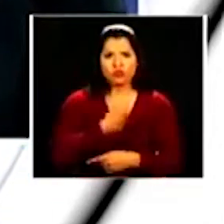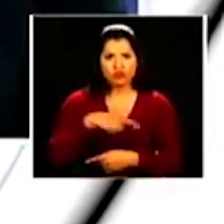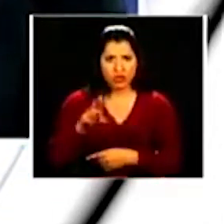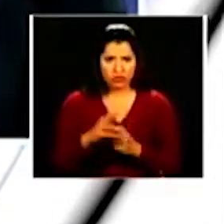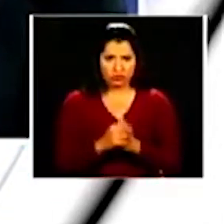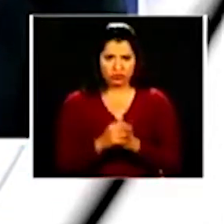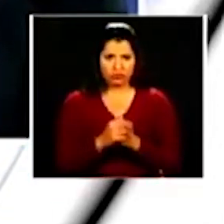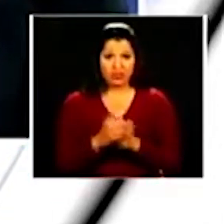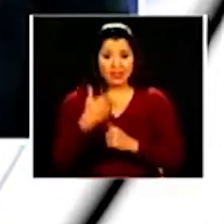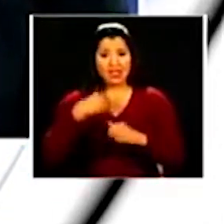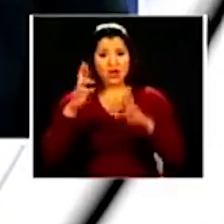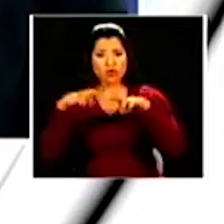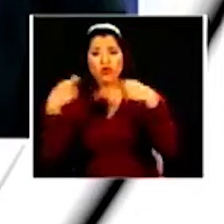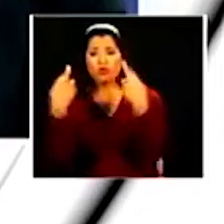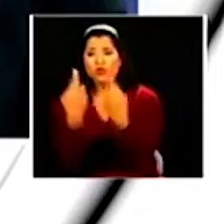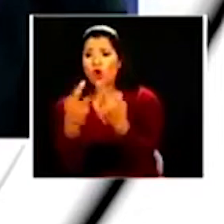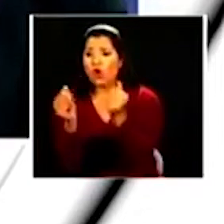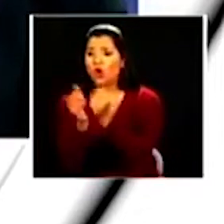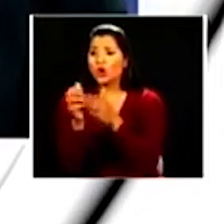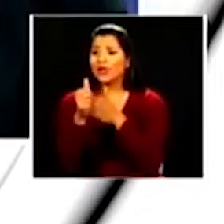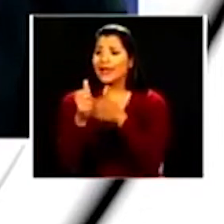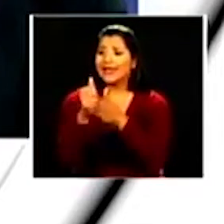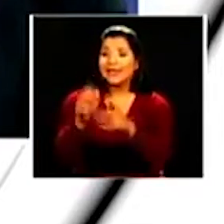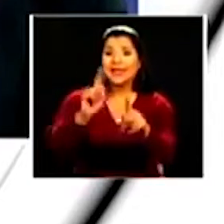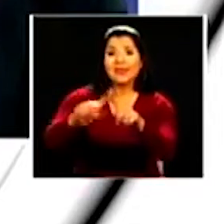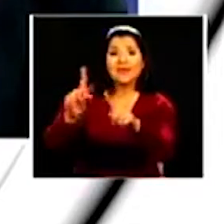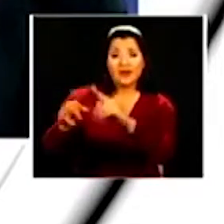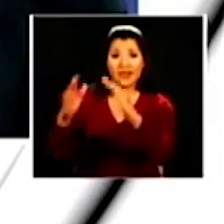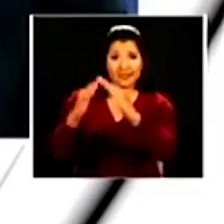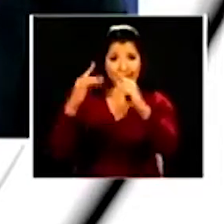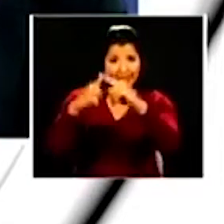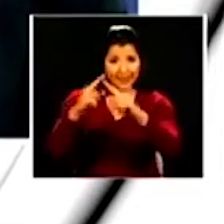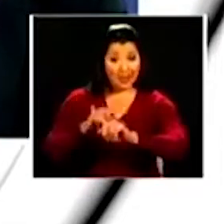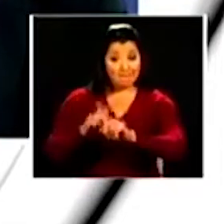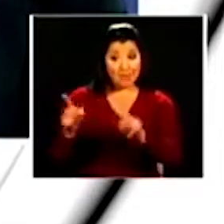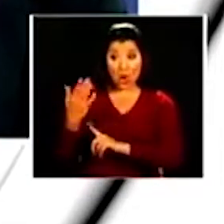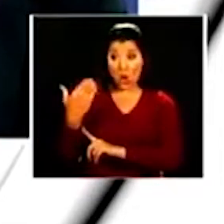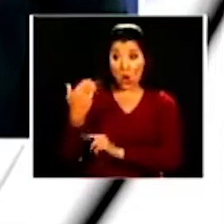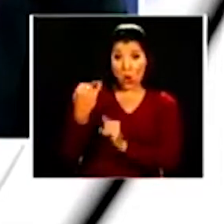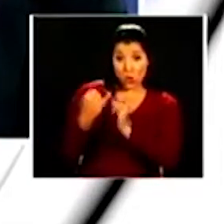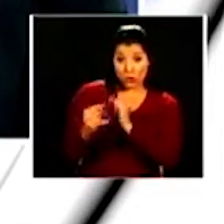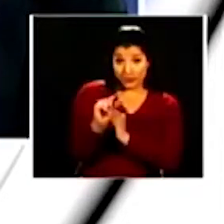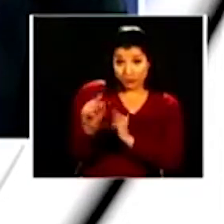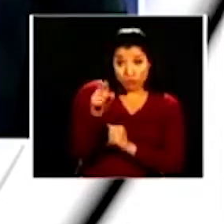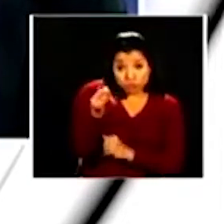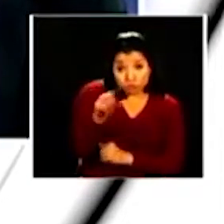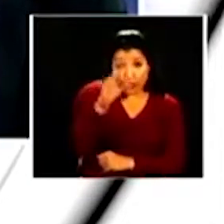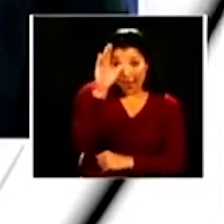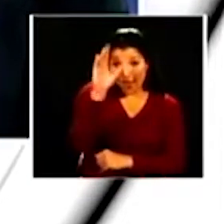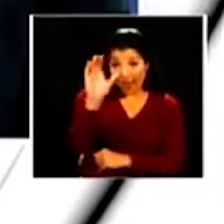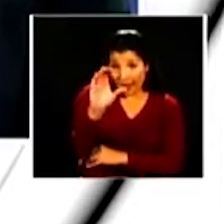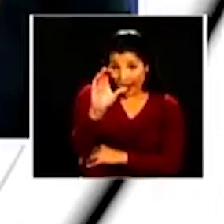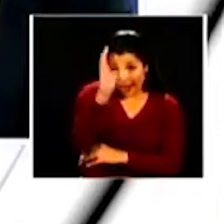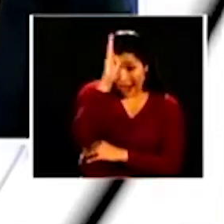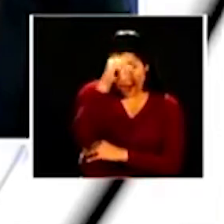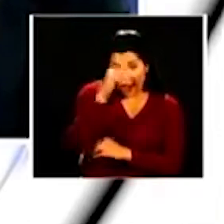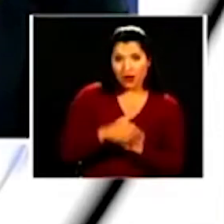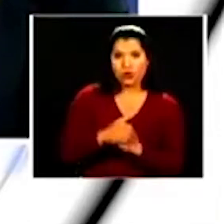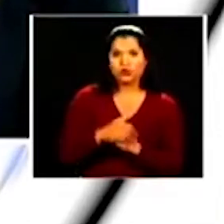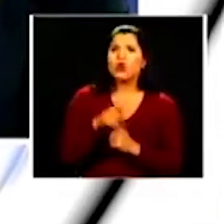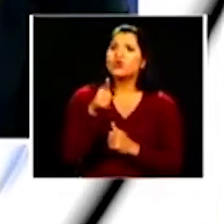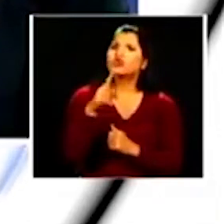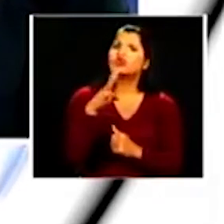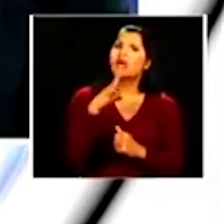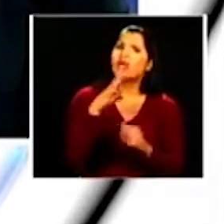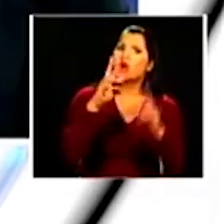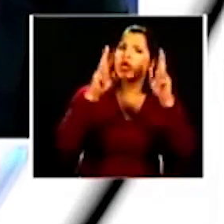de diferentes iglesias, pero particularmente en las últimas semanas, usted, don Carlos, ha mencionado, por ejemplo, el tema de la Virgen de